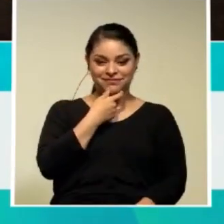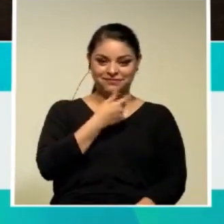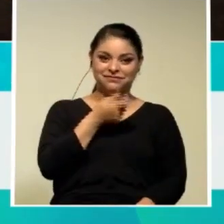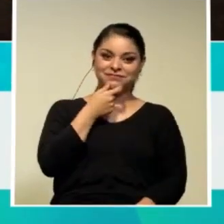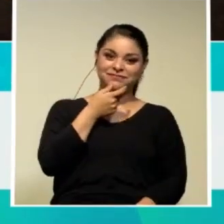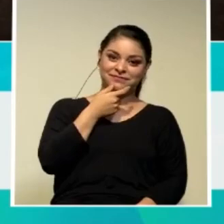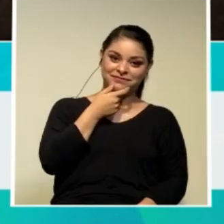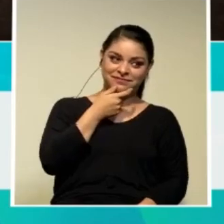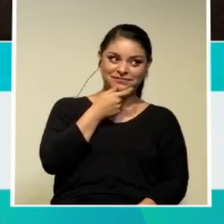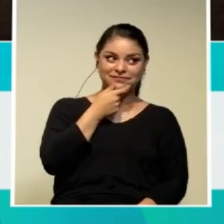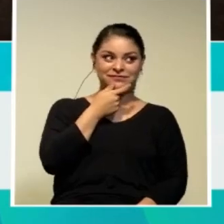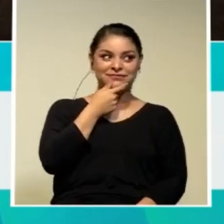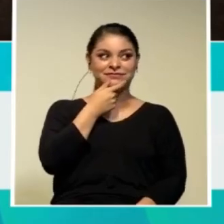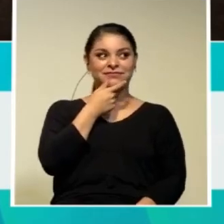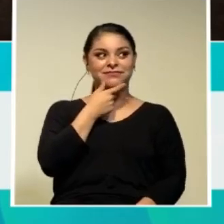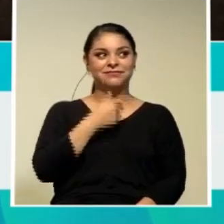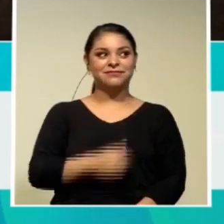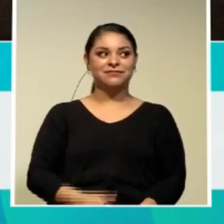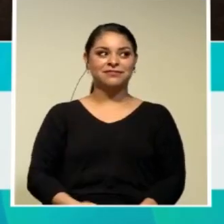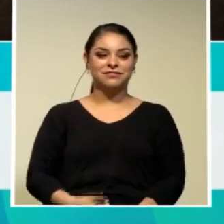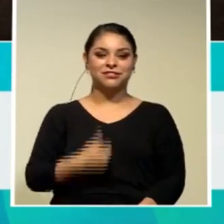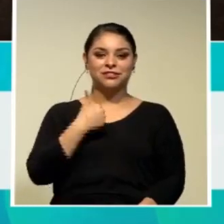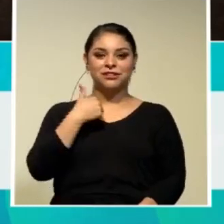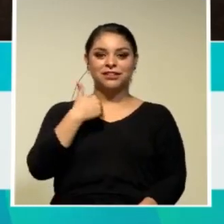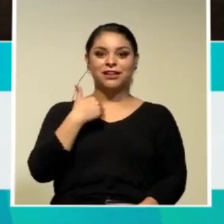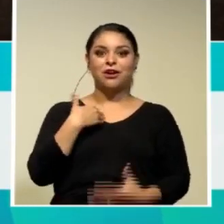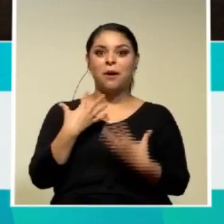Para atrás. Para adelante, para adelante. Tengo miedo.